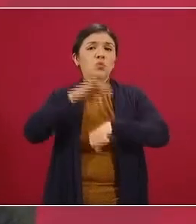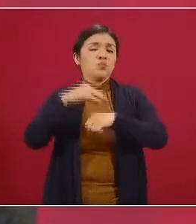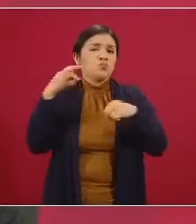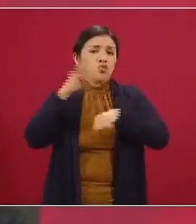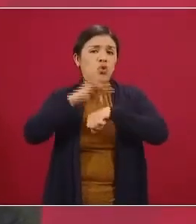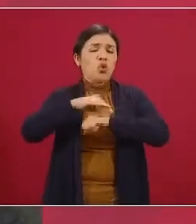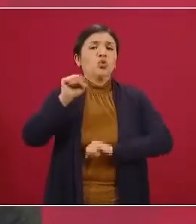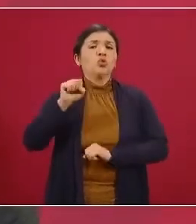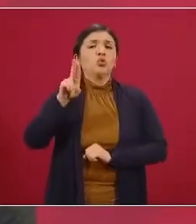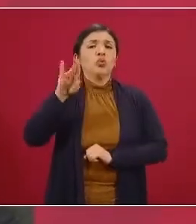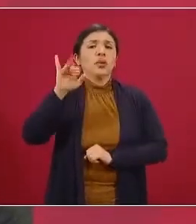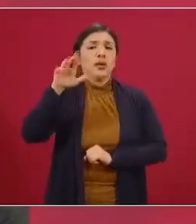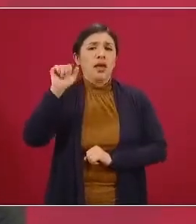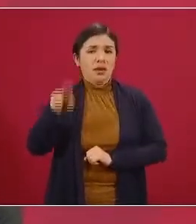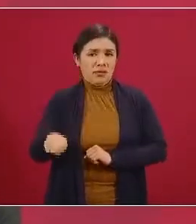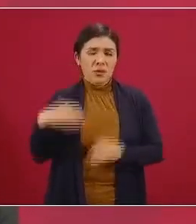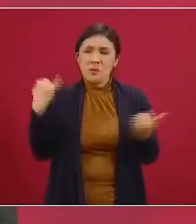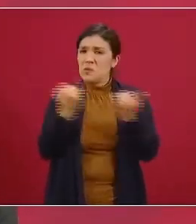gran maestro.